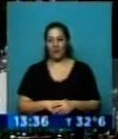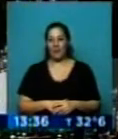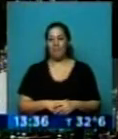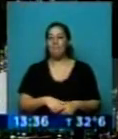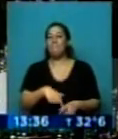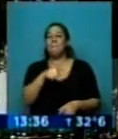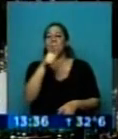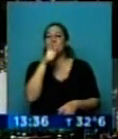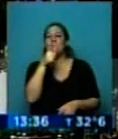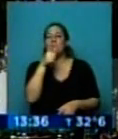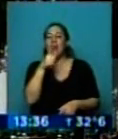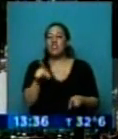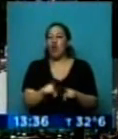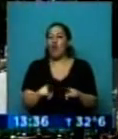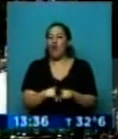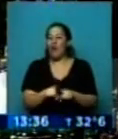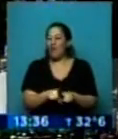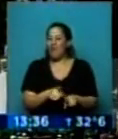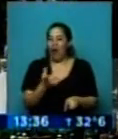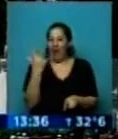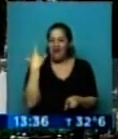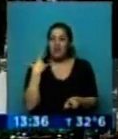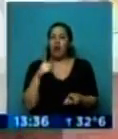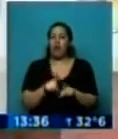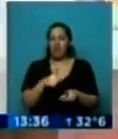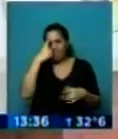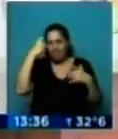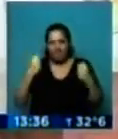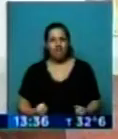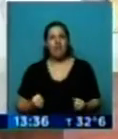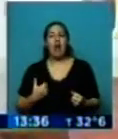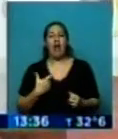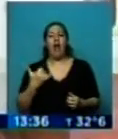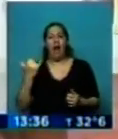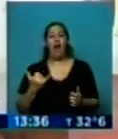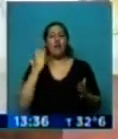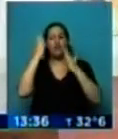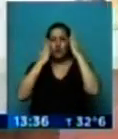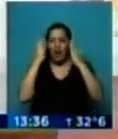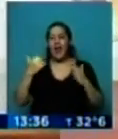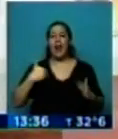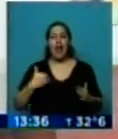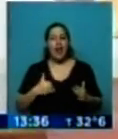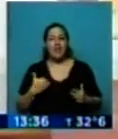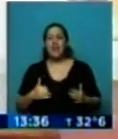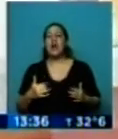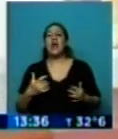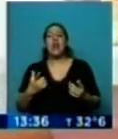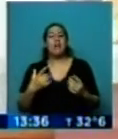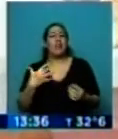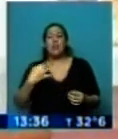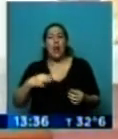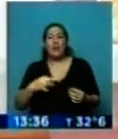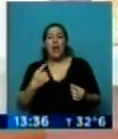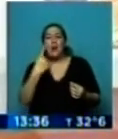Parece que fue ayer cuando nos animamos a soñar que los argentinos merecíamos mejor, vivir